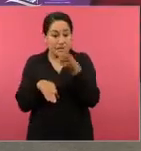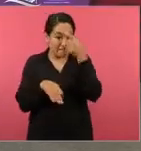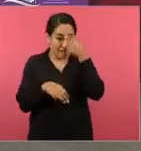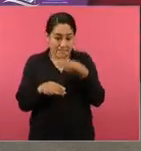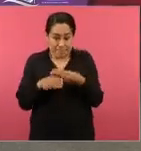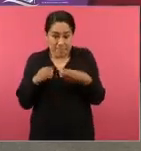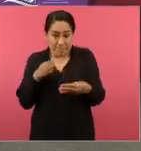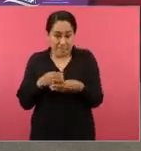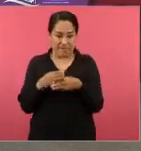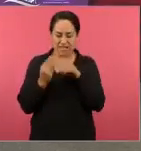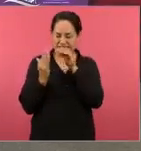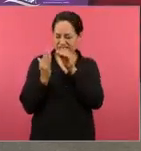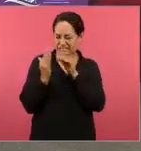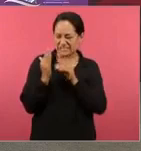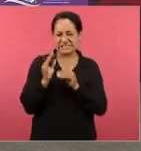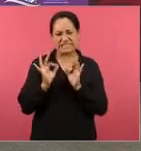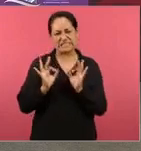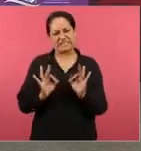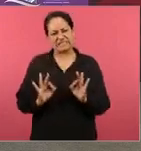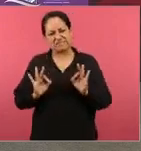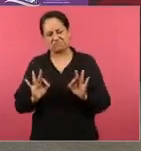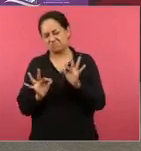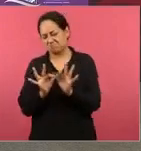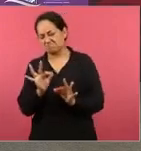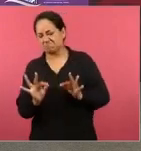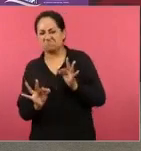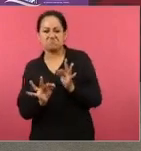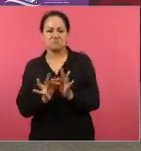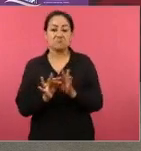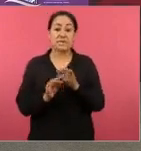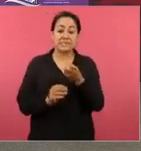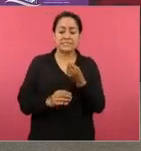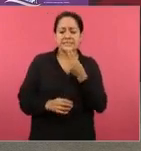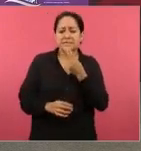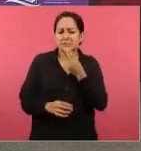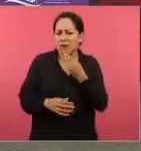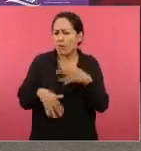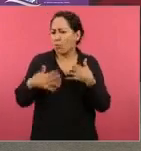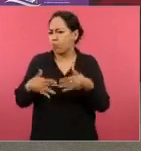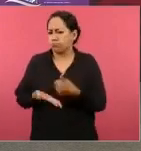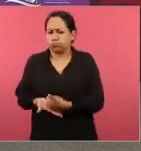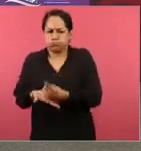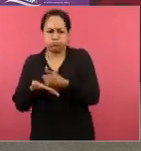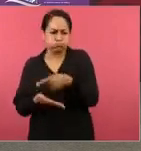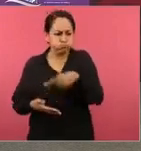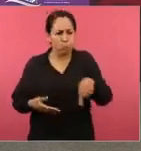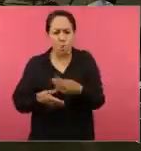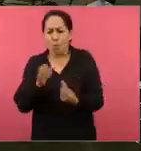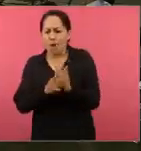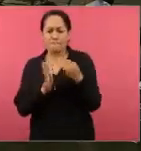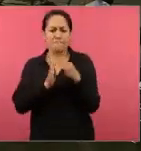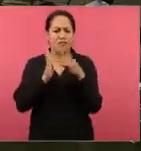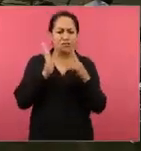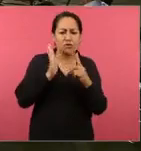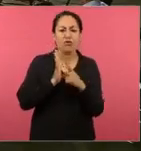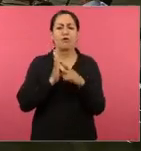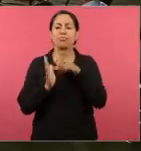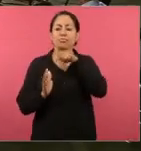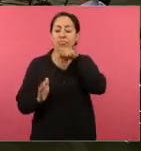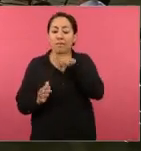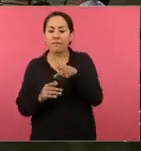estén y que, por supuesto, no solo tiene que ver con nuevas metodologías, sino también con